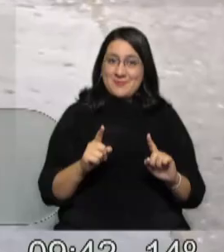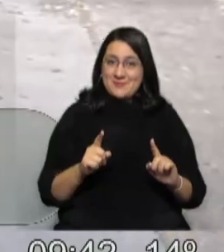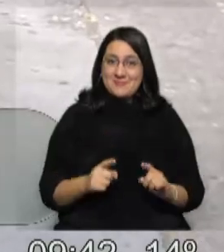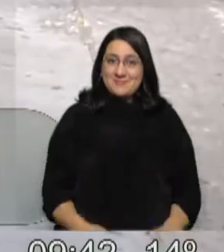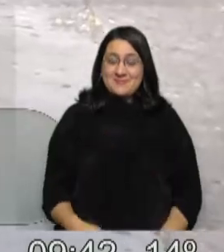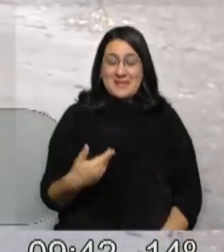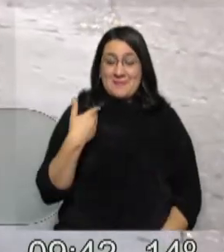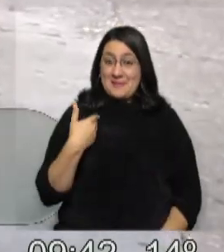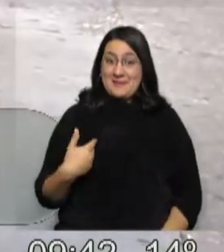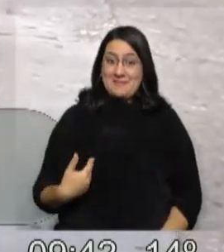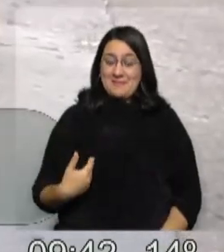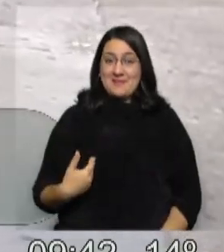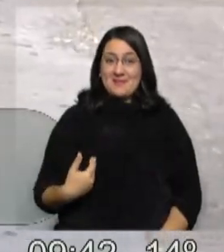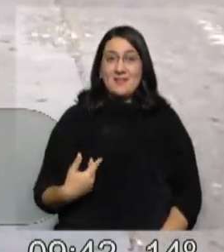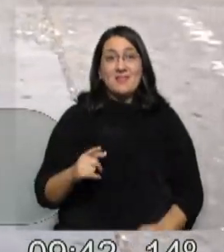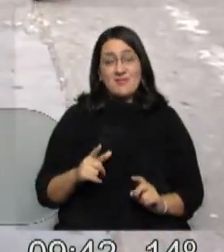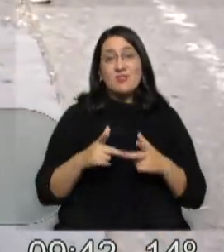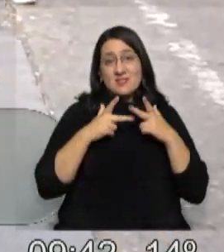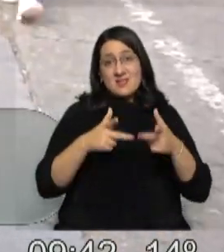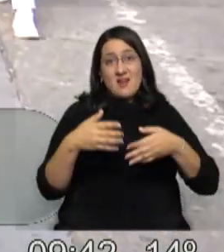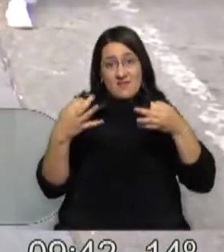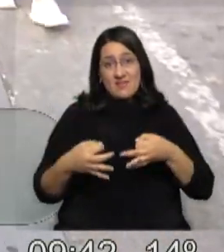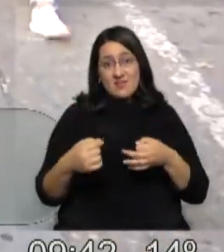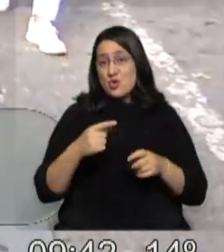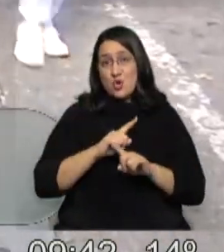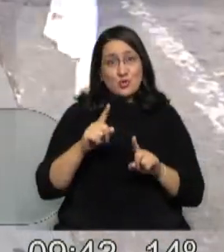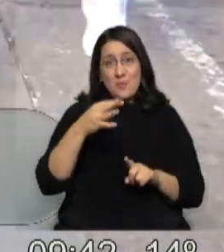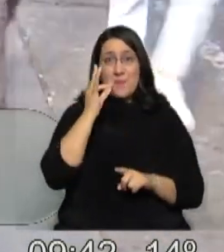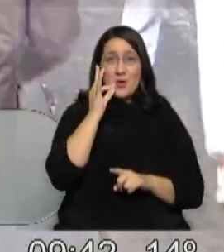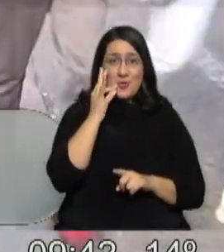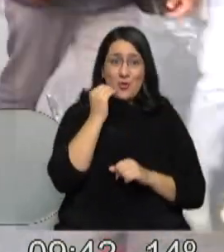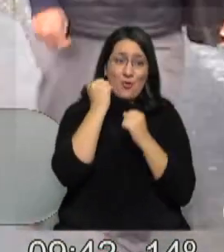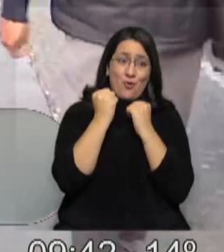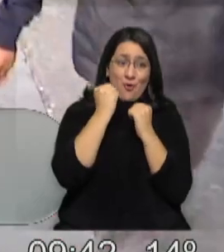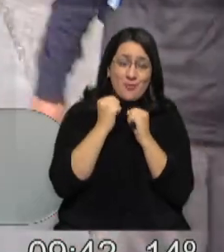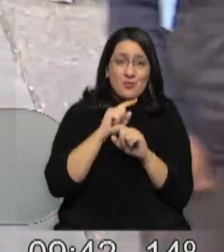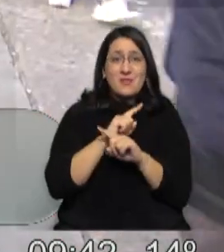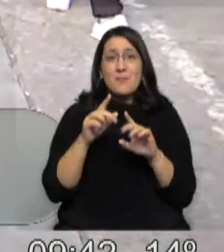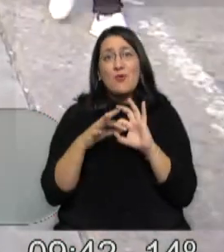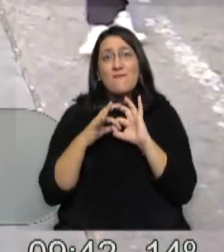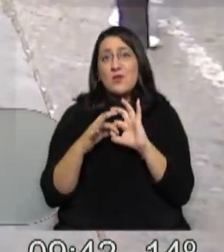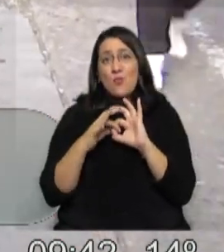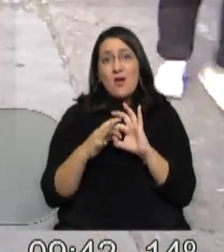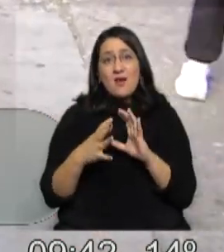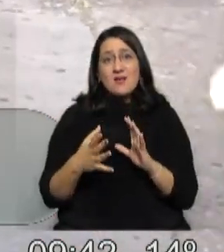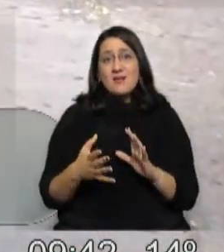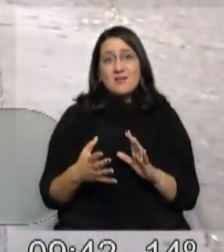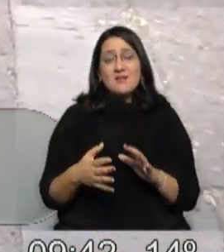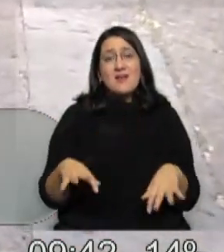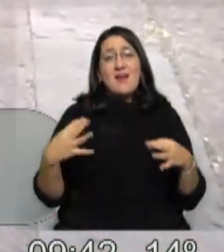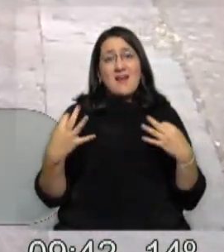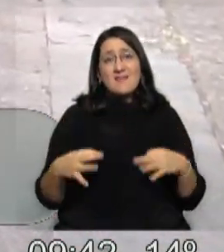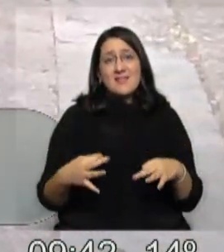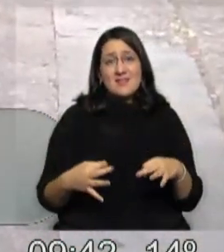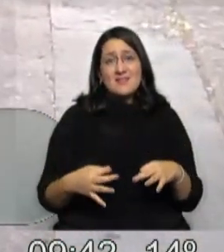Y lamentablemente debo ser sincero, no soy ni prolijo desde lo económico ni de lo vincular. La verdad, Fito,